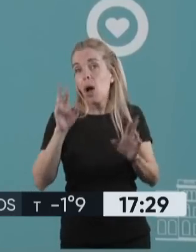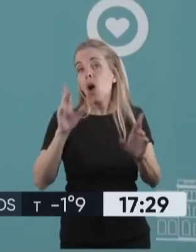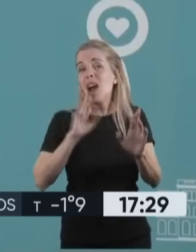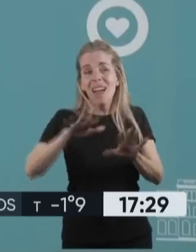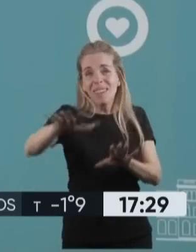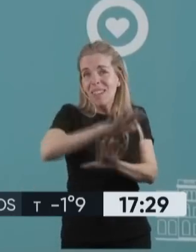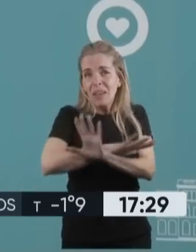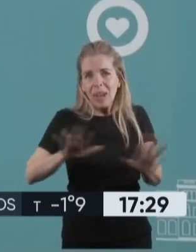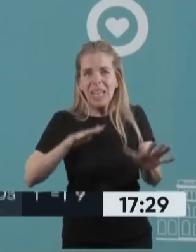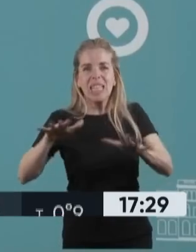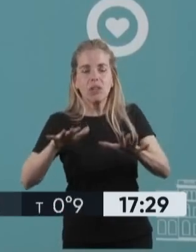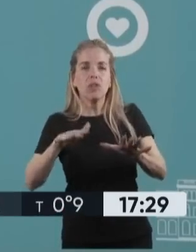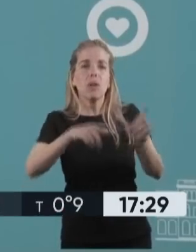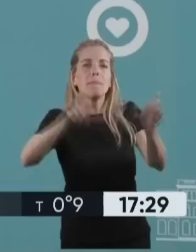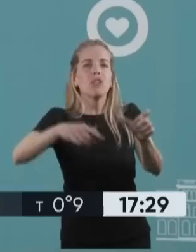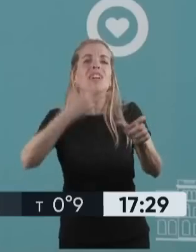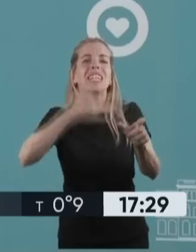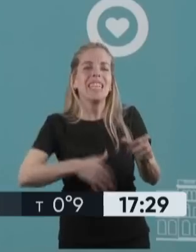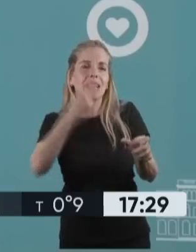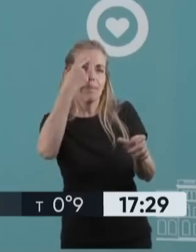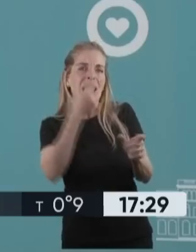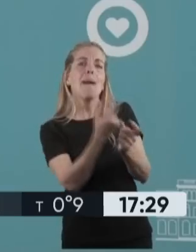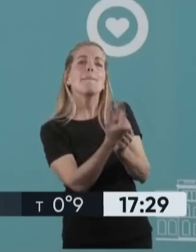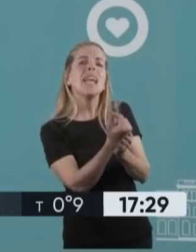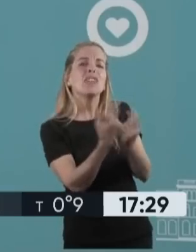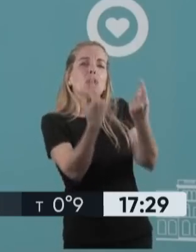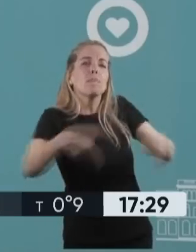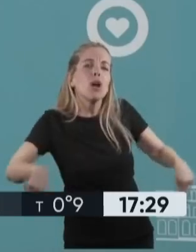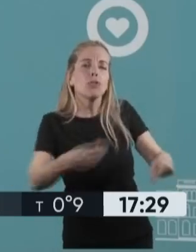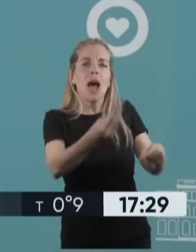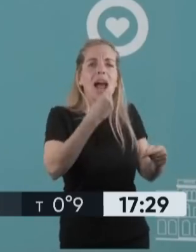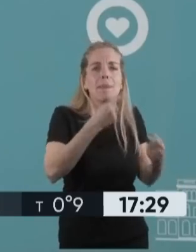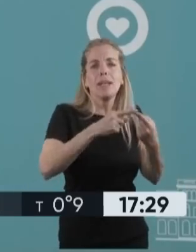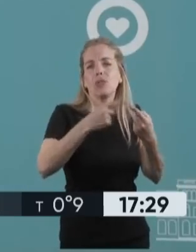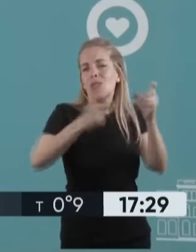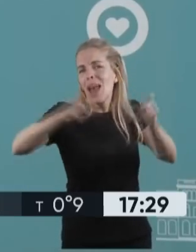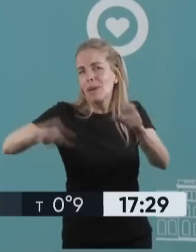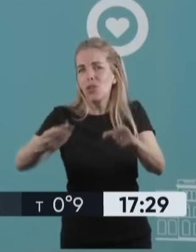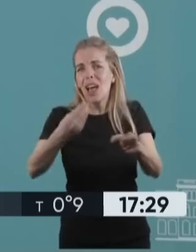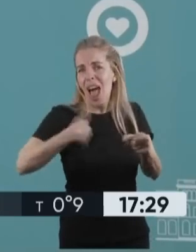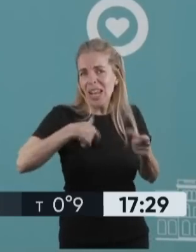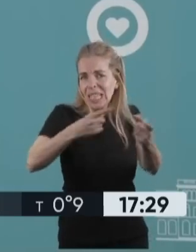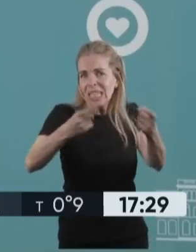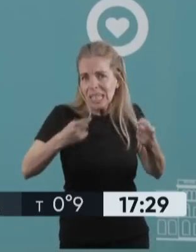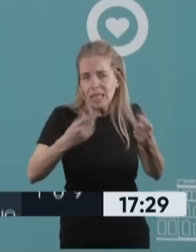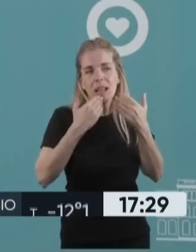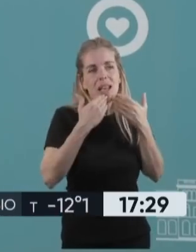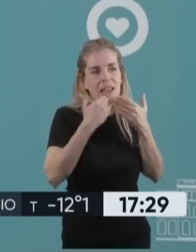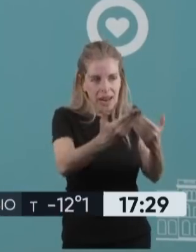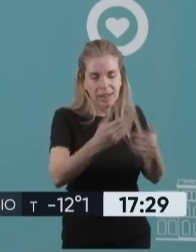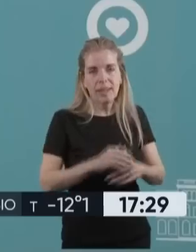todos entiendan que cuando estamos hablando de los precios de los productos estamos hablando de los alimentos de los argentinos y las argentinas. Gracias, Juan